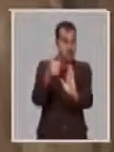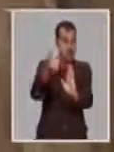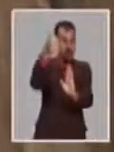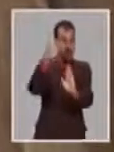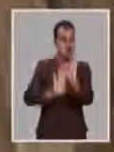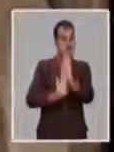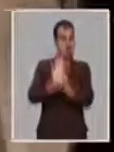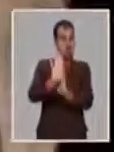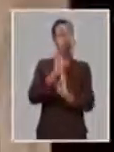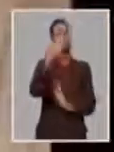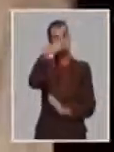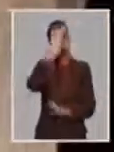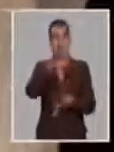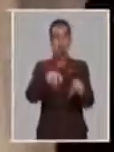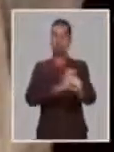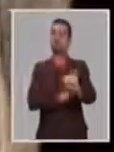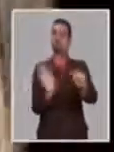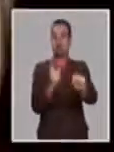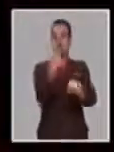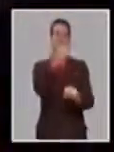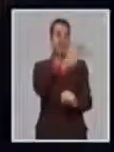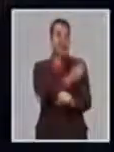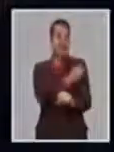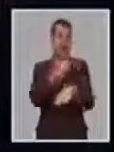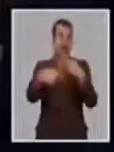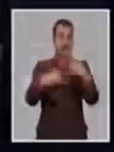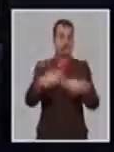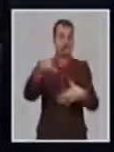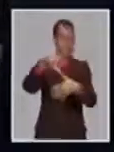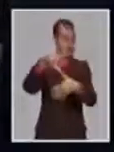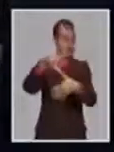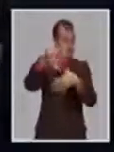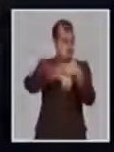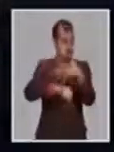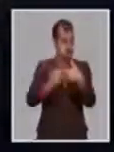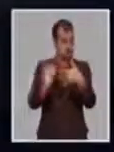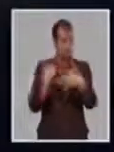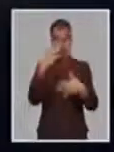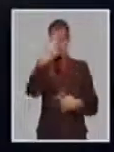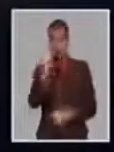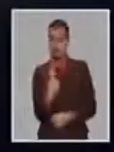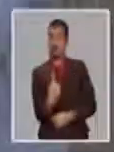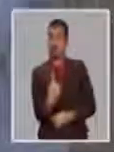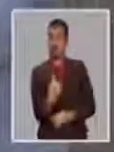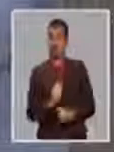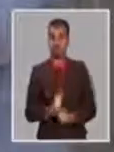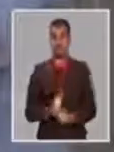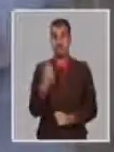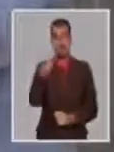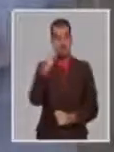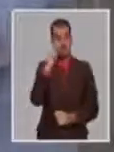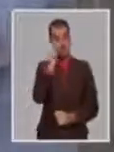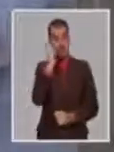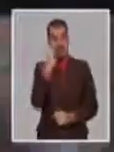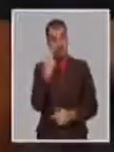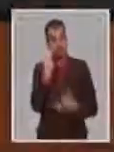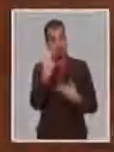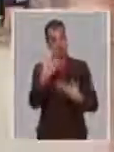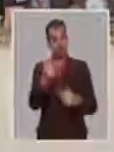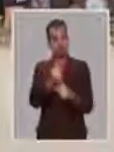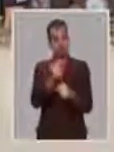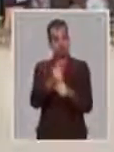exitosas, Cuba tendría la primera vacuna desarrollada en América Latina. Otra vez el asombro ante los logros cubanos en materia